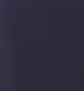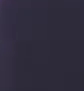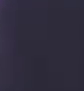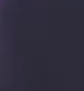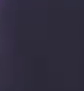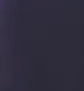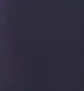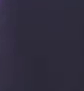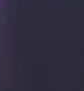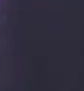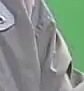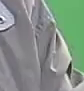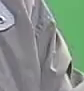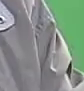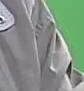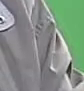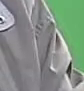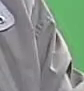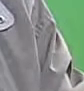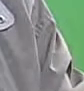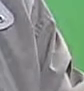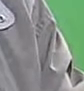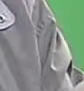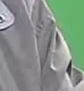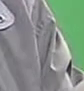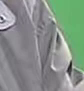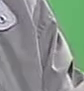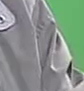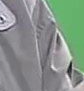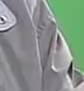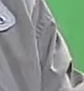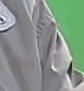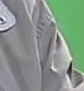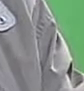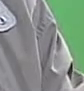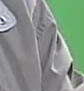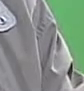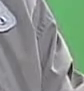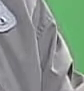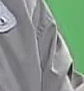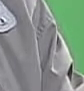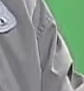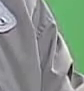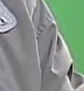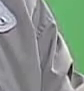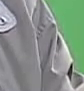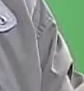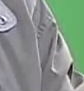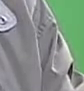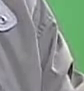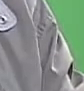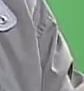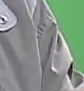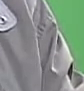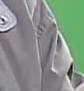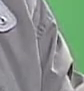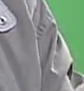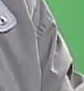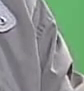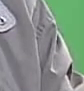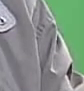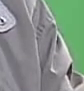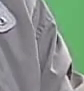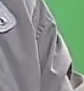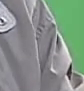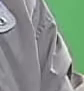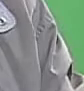ello me encuentro en compañía de don Eric Hess. Muchas gracias, don Eric, por estar con nosotros. Muchas gracias. Don Eric, desde la visión del Consejo, ¿cuáles consideran que han sido los